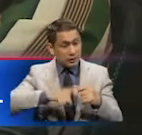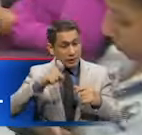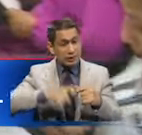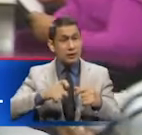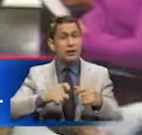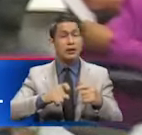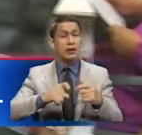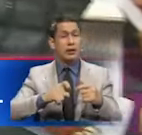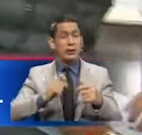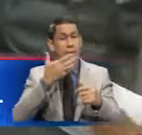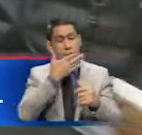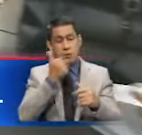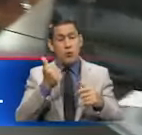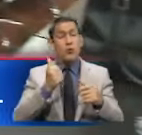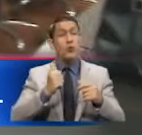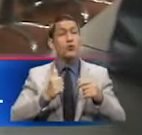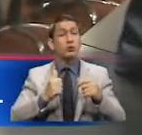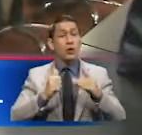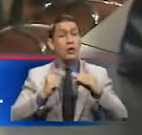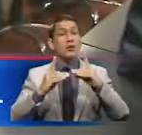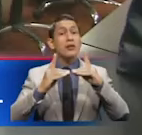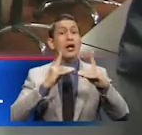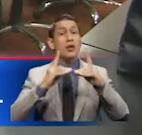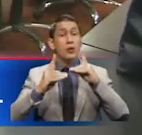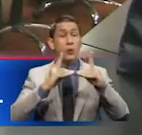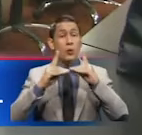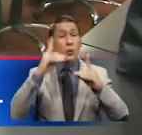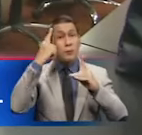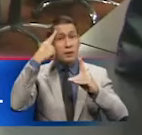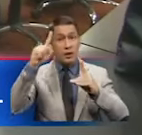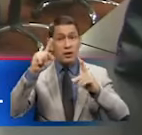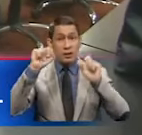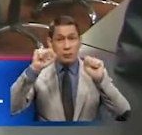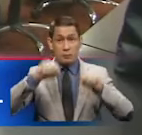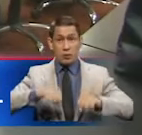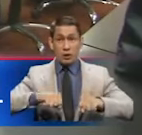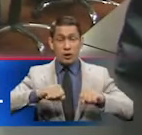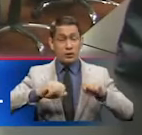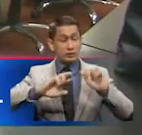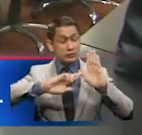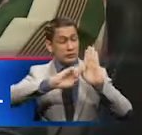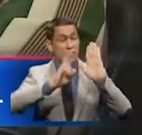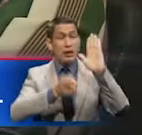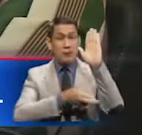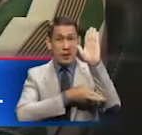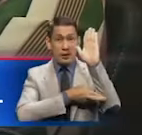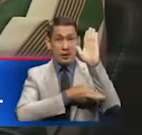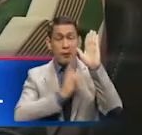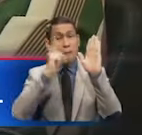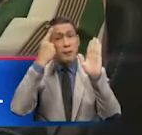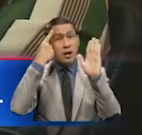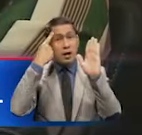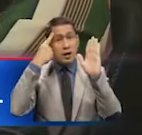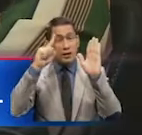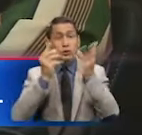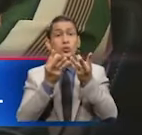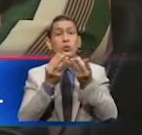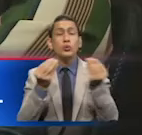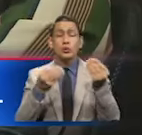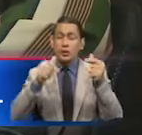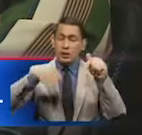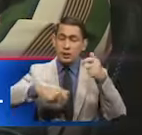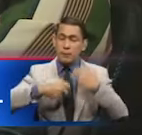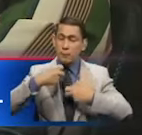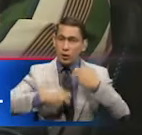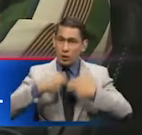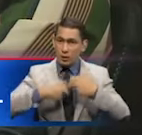construcción de un proceso de diálogo para la sostenibilidad de la política para la prevención y reducción de esta gran problemática que acoge a